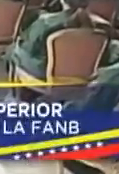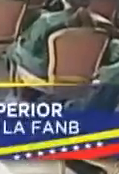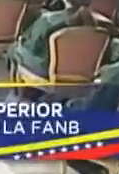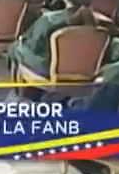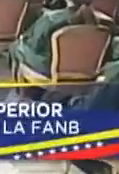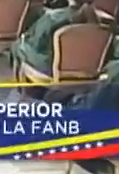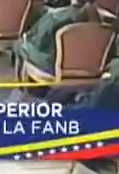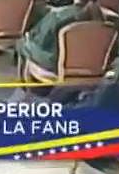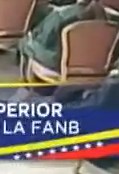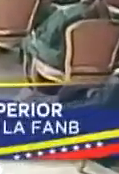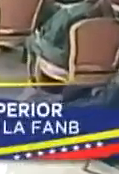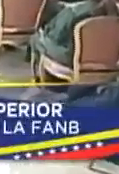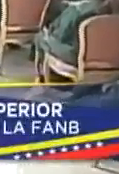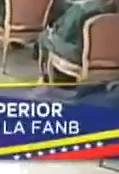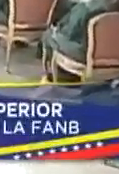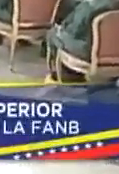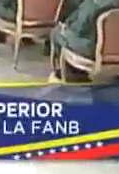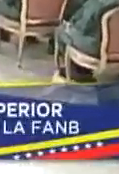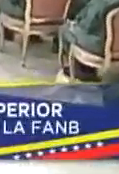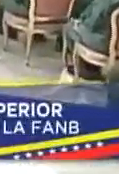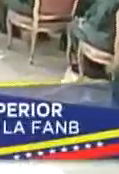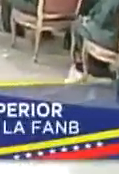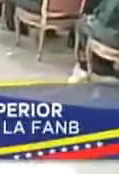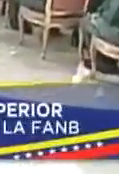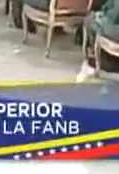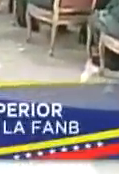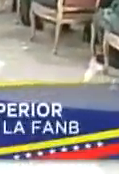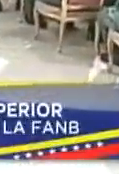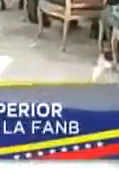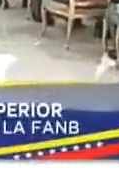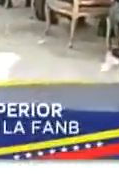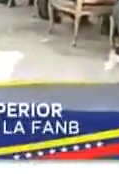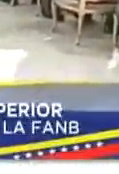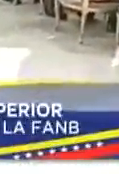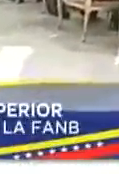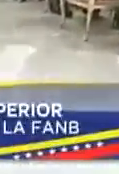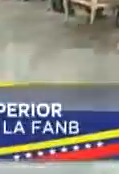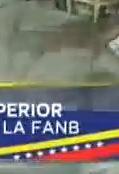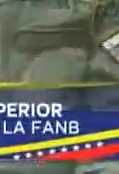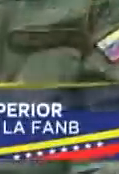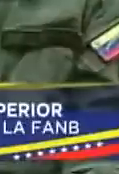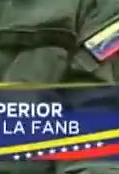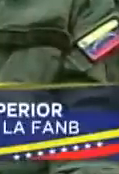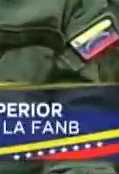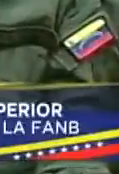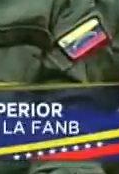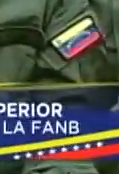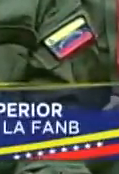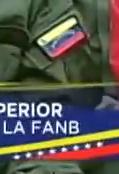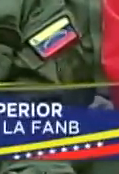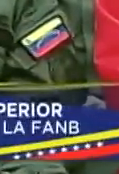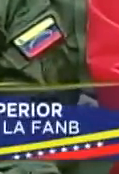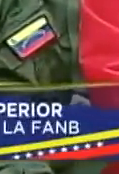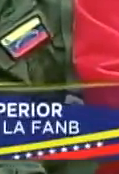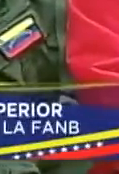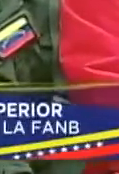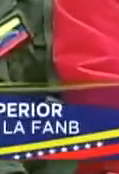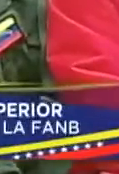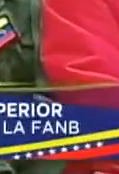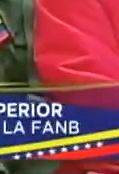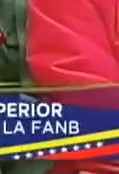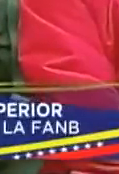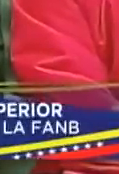Bolivariana. Qué bonito es recorrer los espacios militares, ¿no? Aquí,